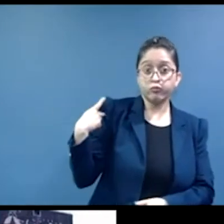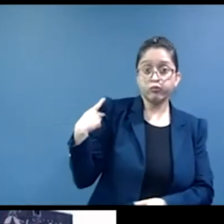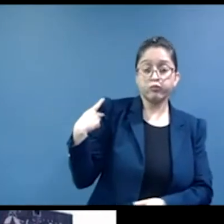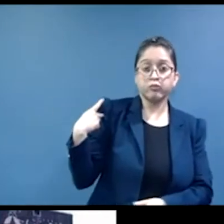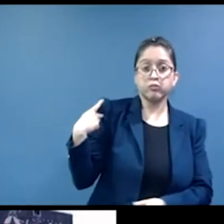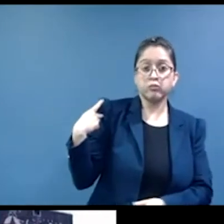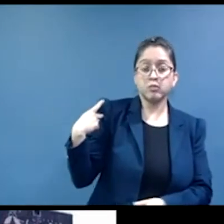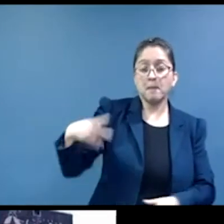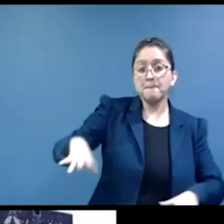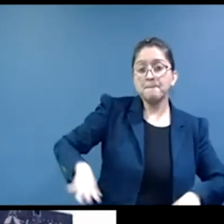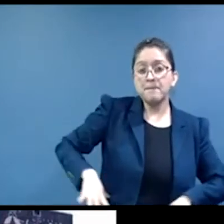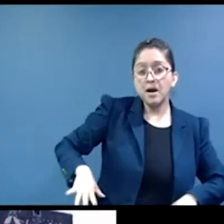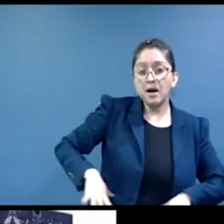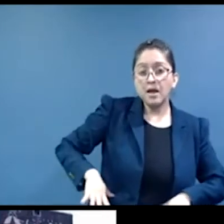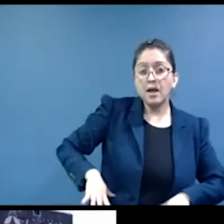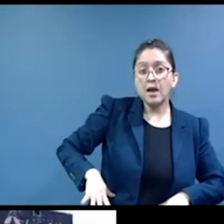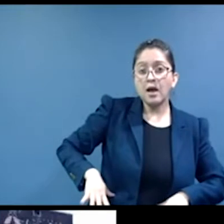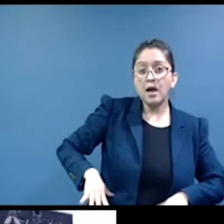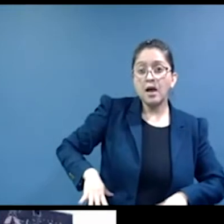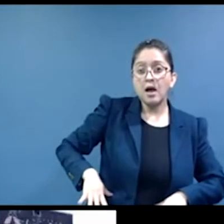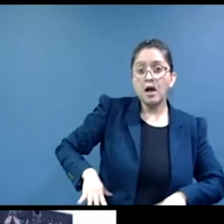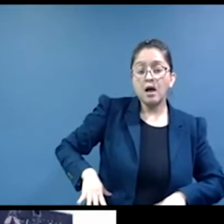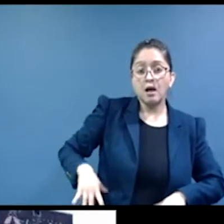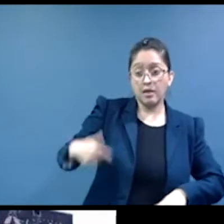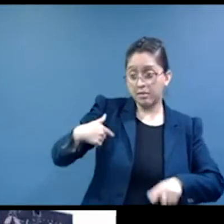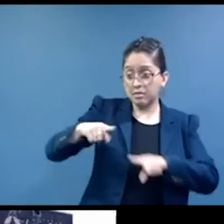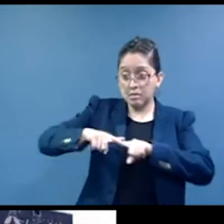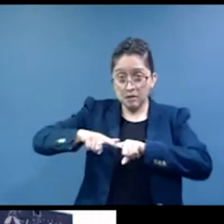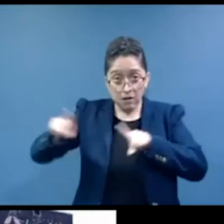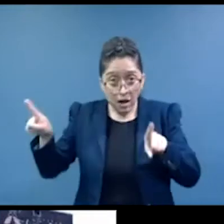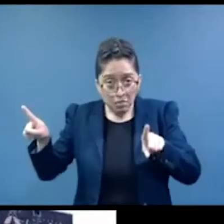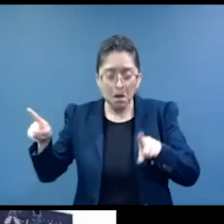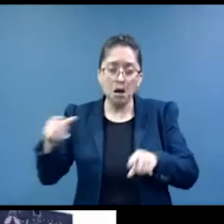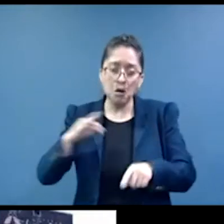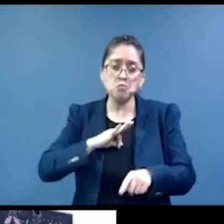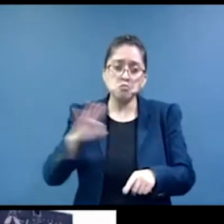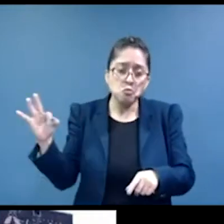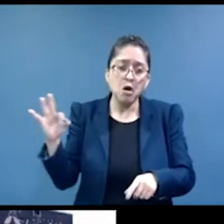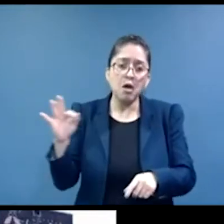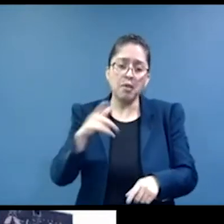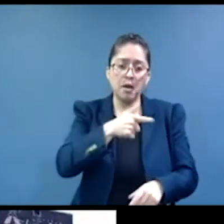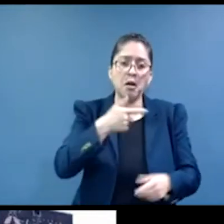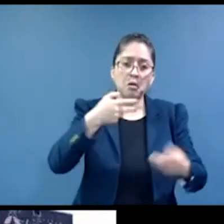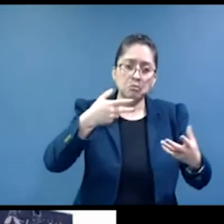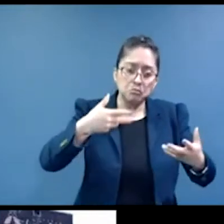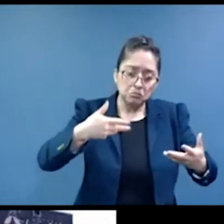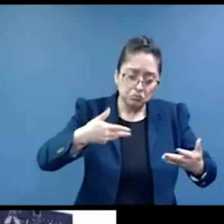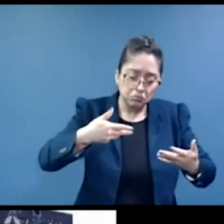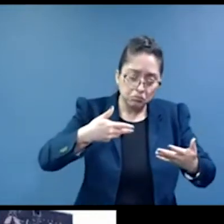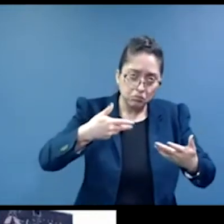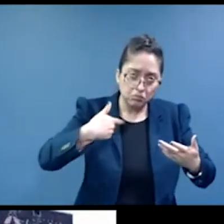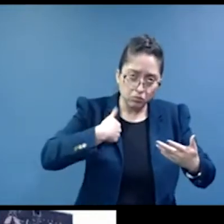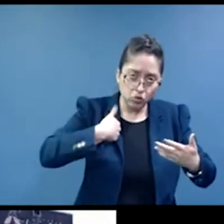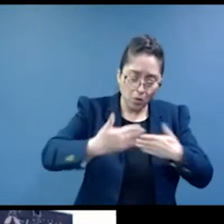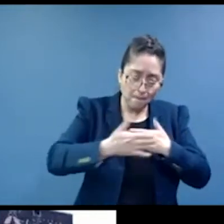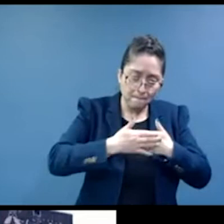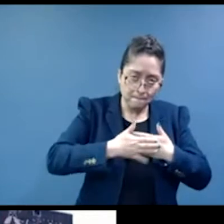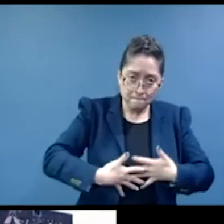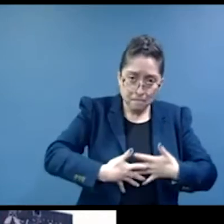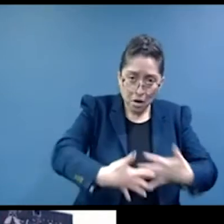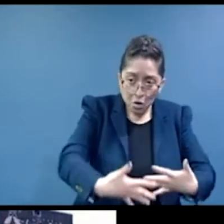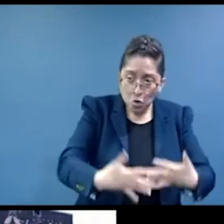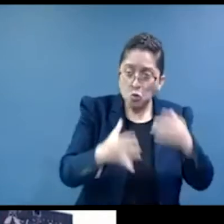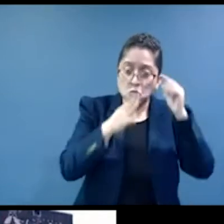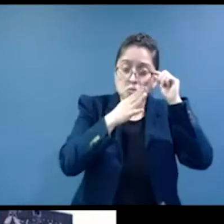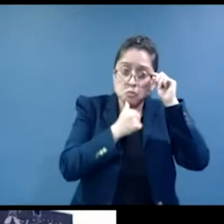que fuera de sexo distinto, sí pudieran tener un embarazo, no tienen un problema como tal de infertilidad. Entonces, bueno, si vamos a hablar